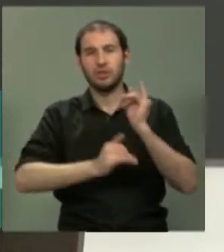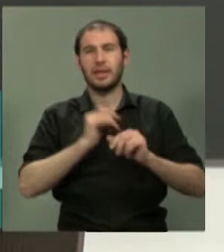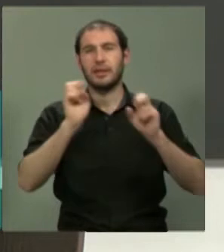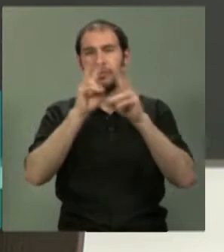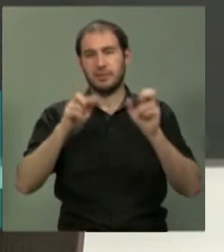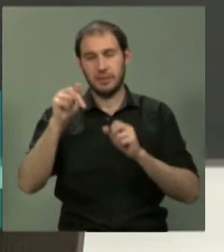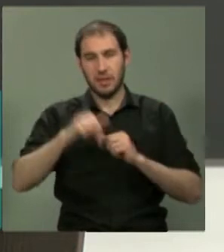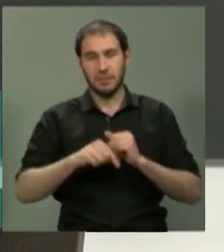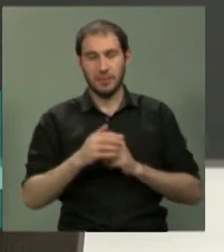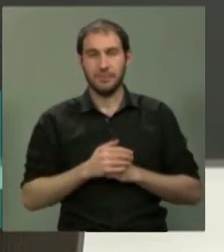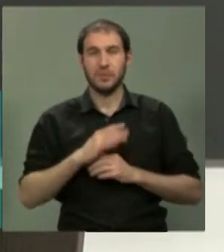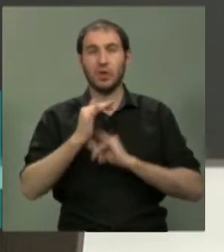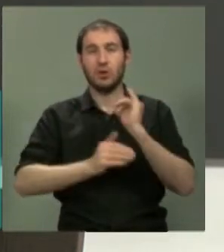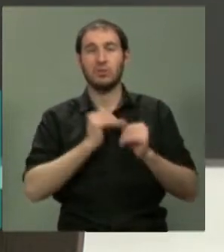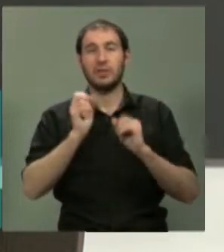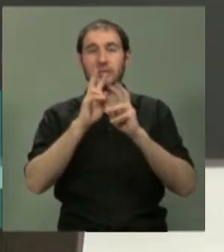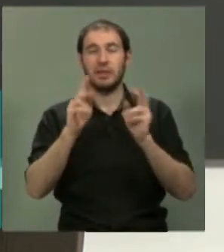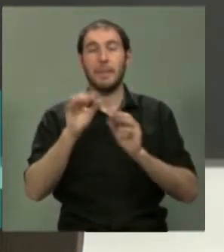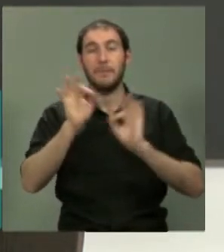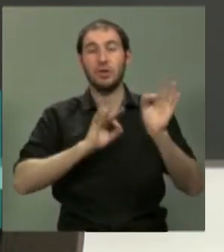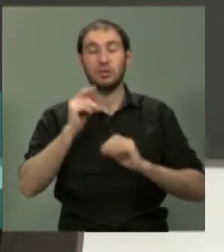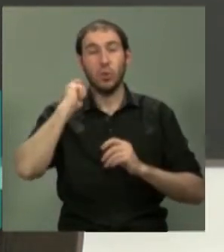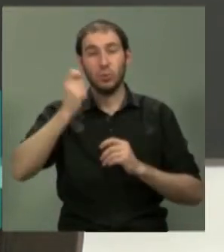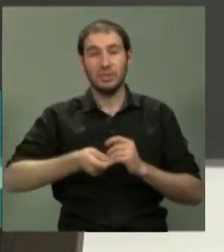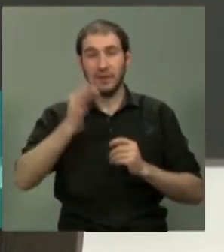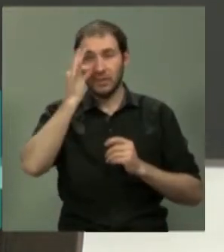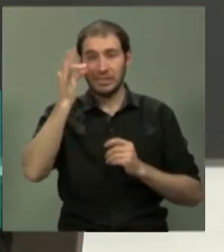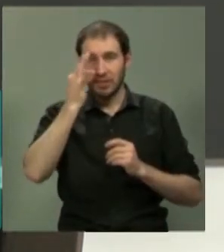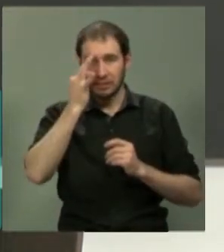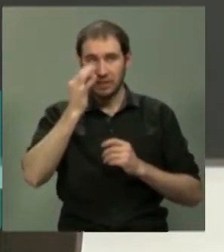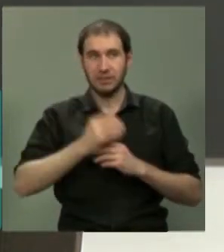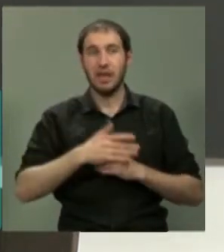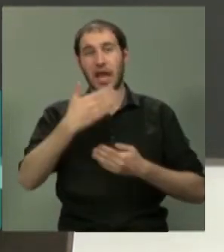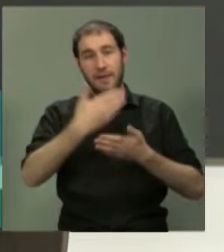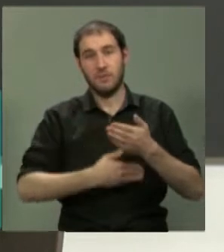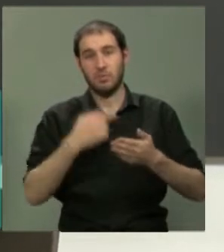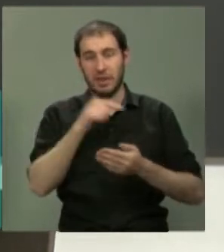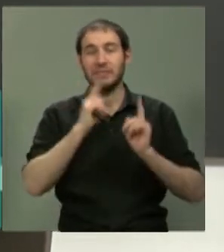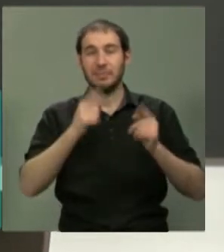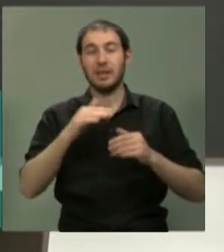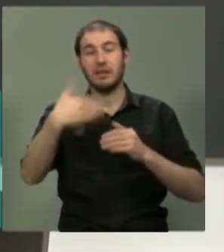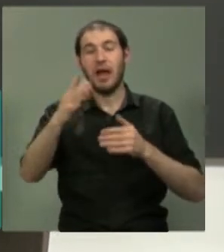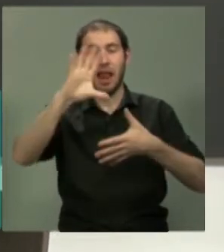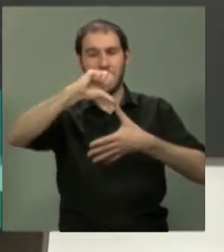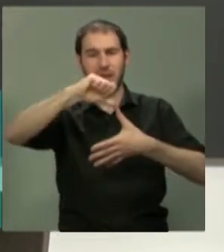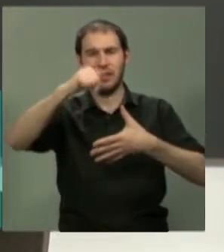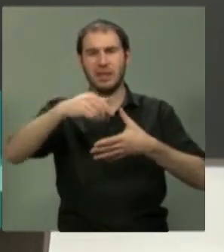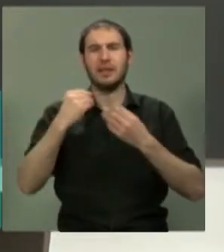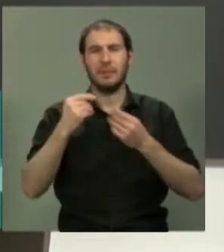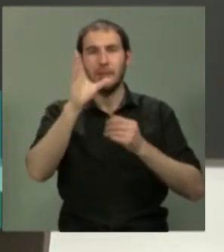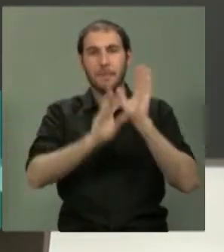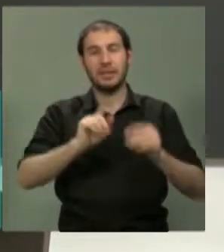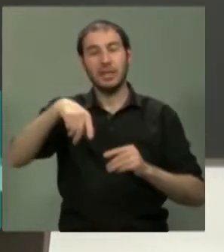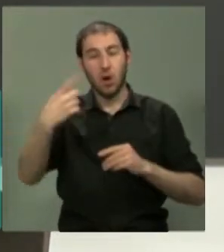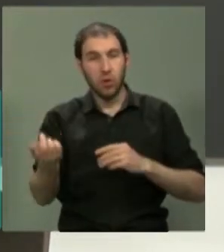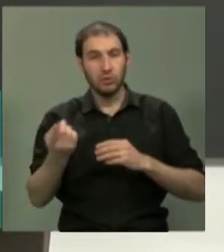Vamos a repasar un poquito el tema del Proyecto Justicia 2020 en el informe y el panorama latinoamericano. ¿Cuáles son los otros